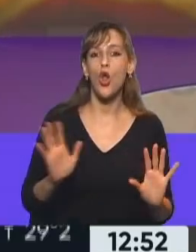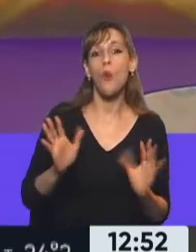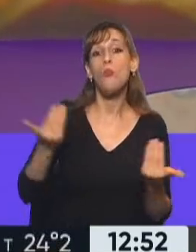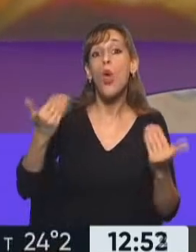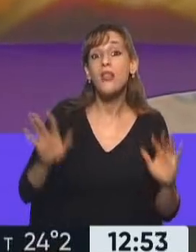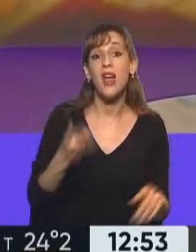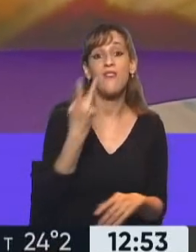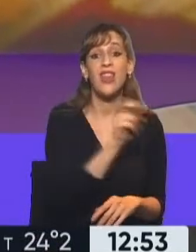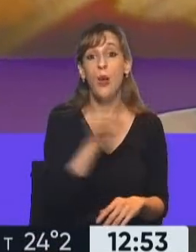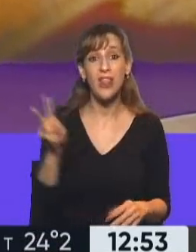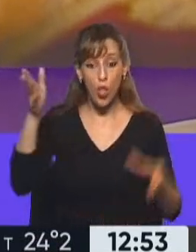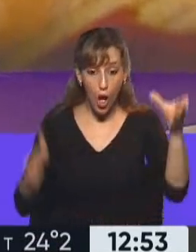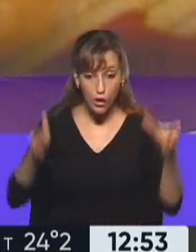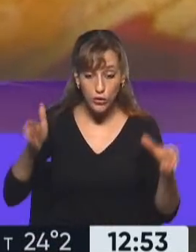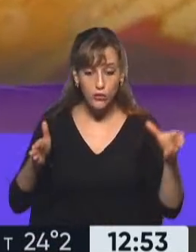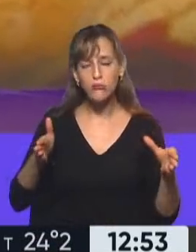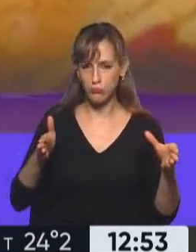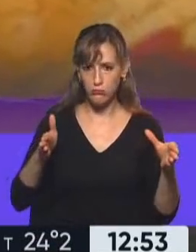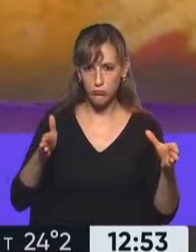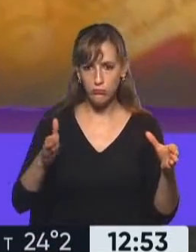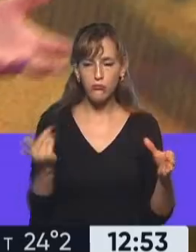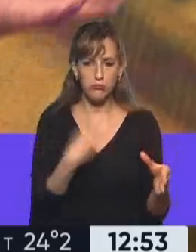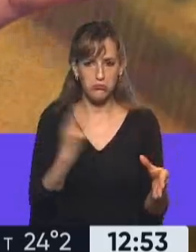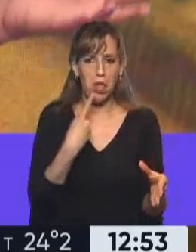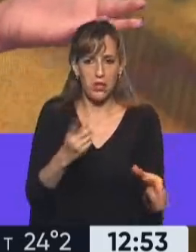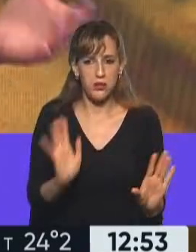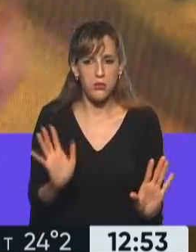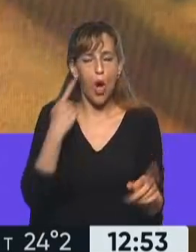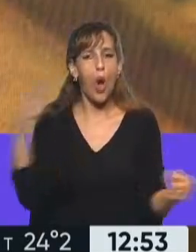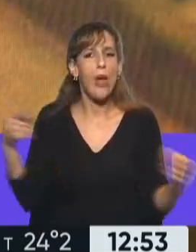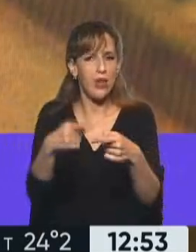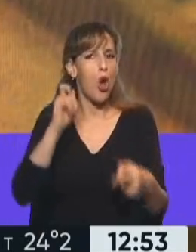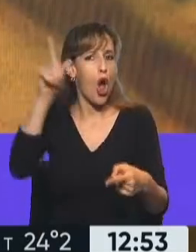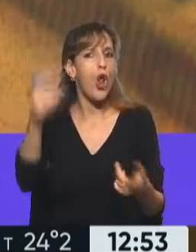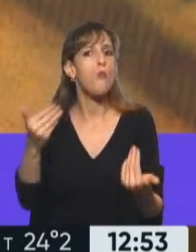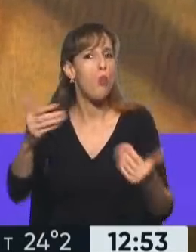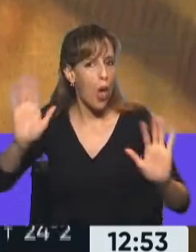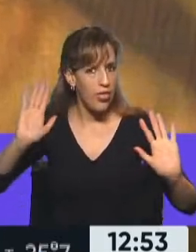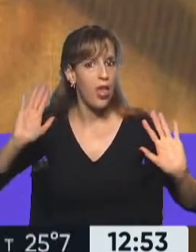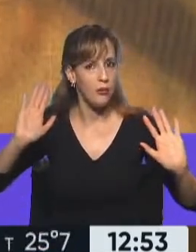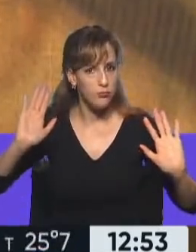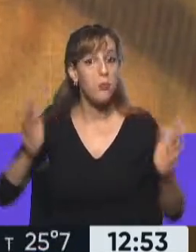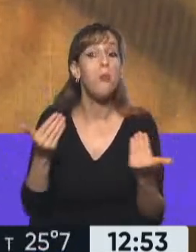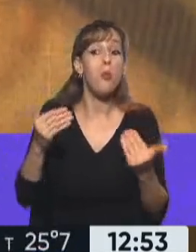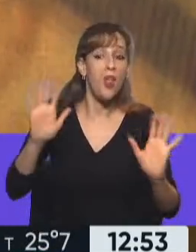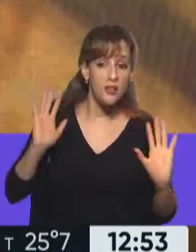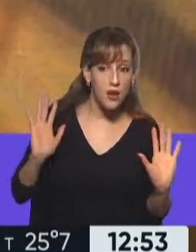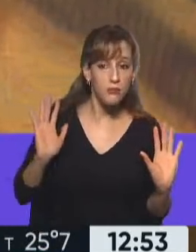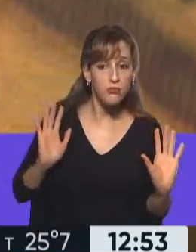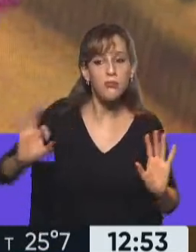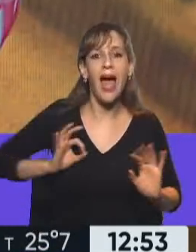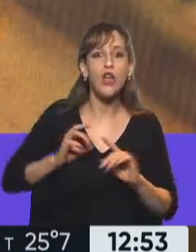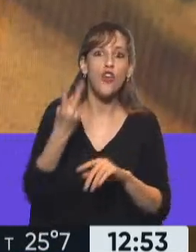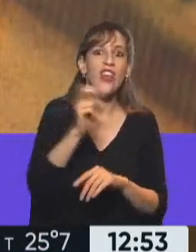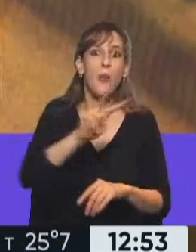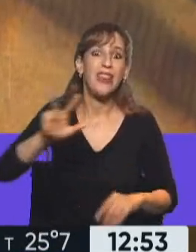eso es más realizable. Nosotros del CEPA decimos, es una meta realizable. No te plantean el 0 en 2022, pero ya en 2023 tenés que ir